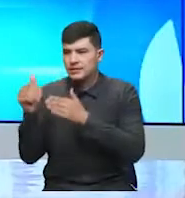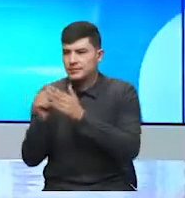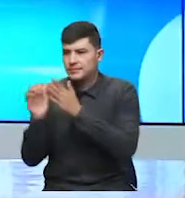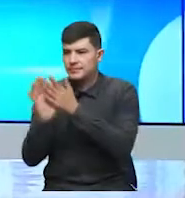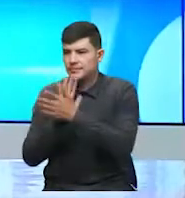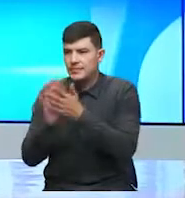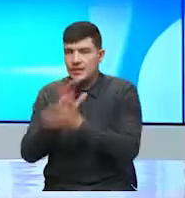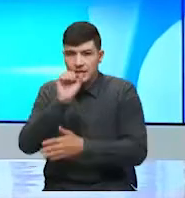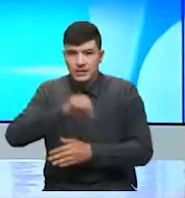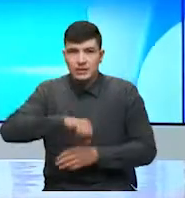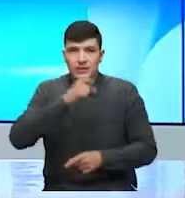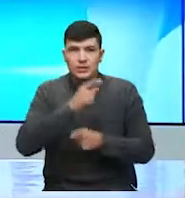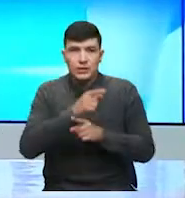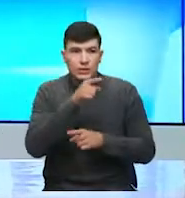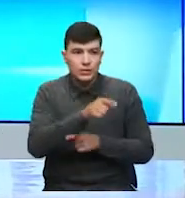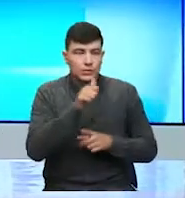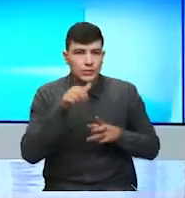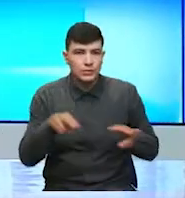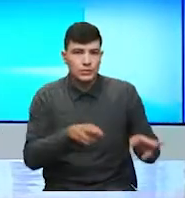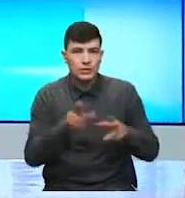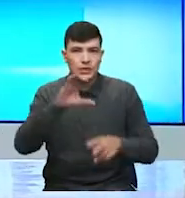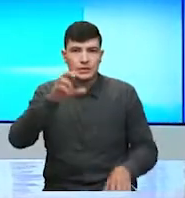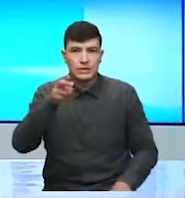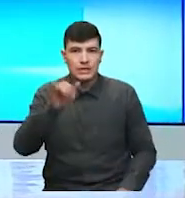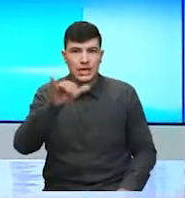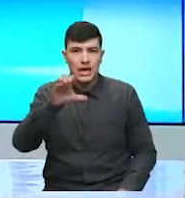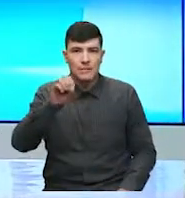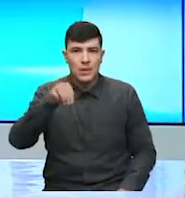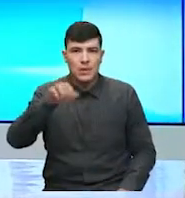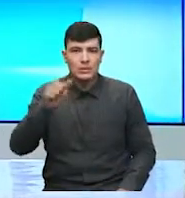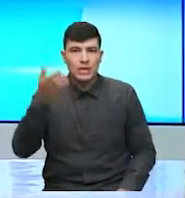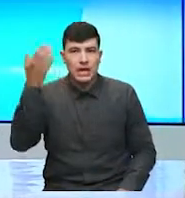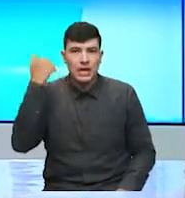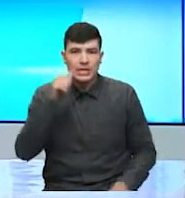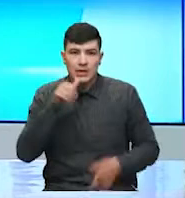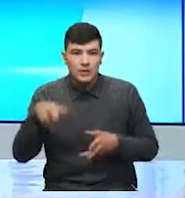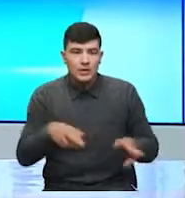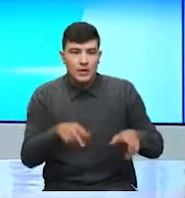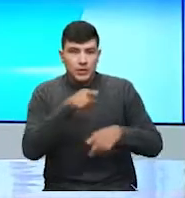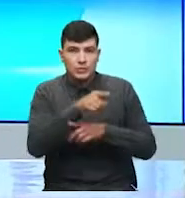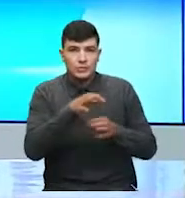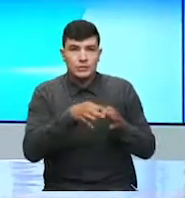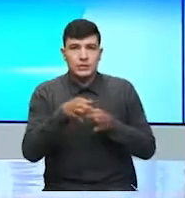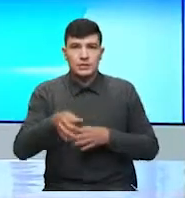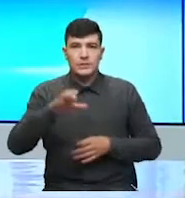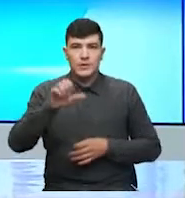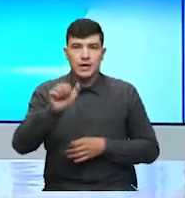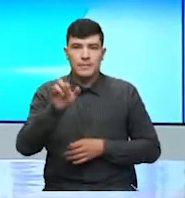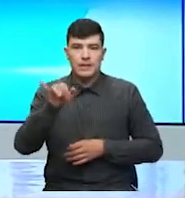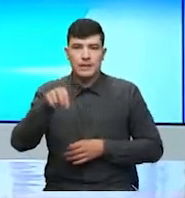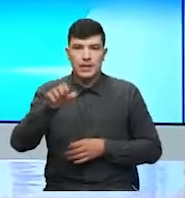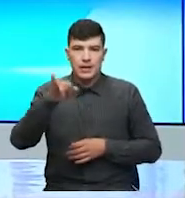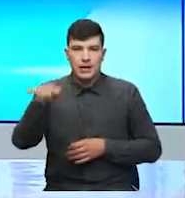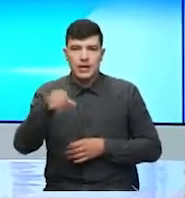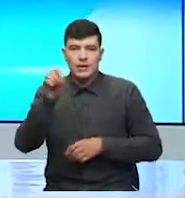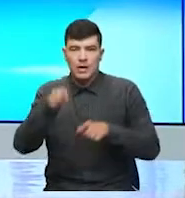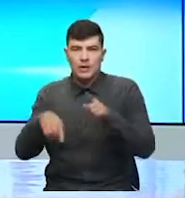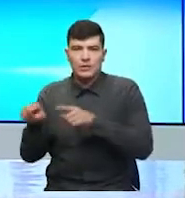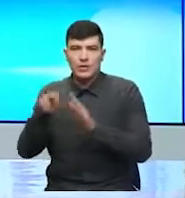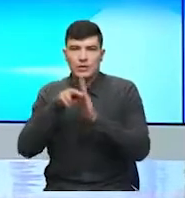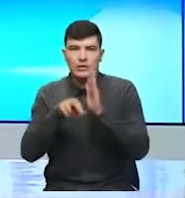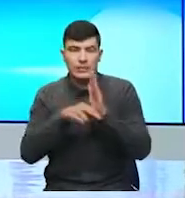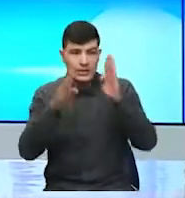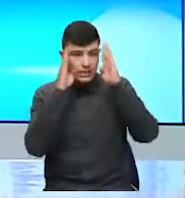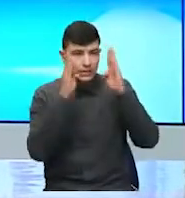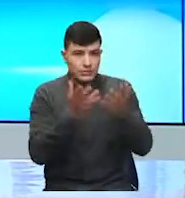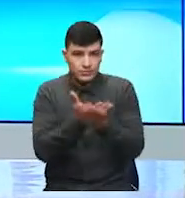Precisamente también el río Chicamocha ha presentado varias crecientes súbitas. Esto llevó al municipio de Capitanejo a tomar algunas medidas. Nuestra compañera